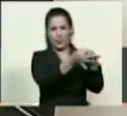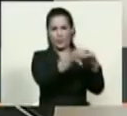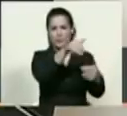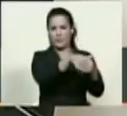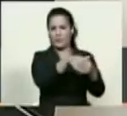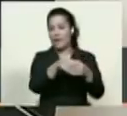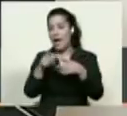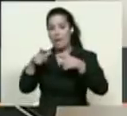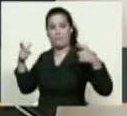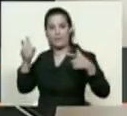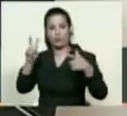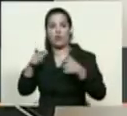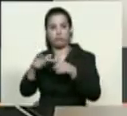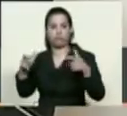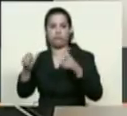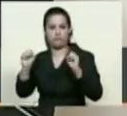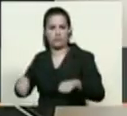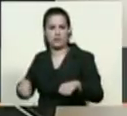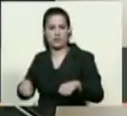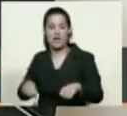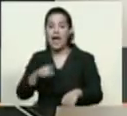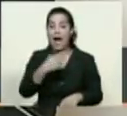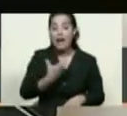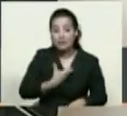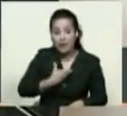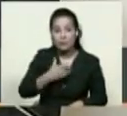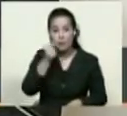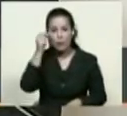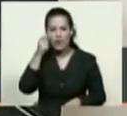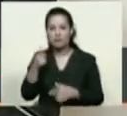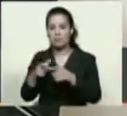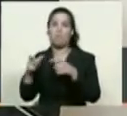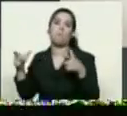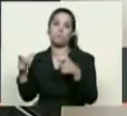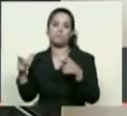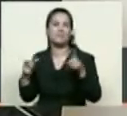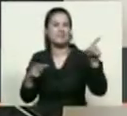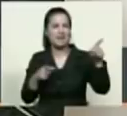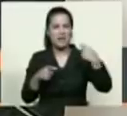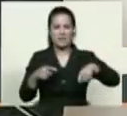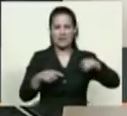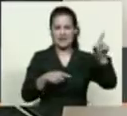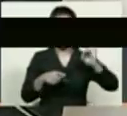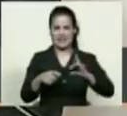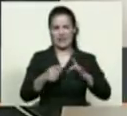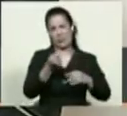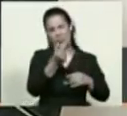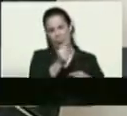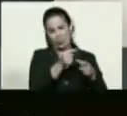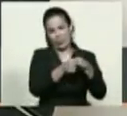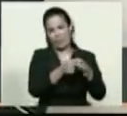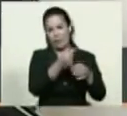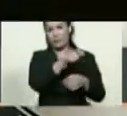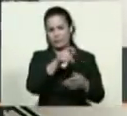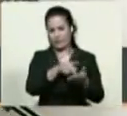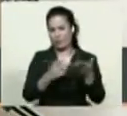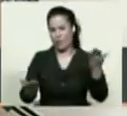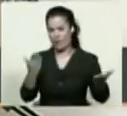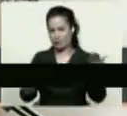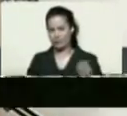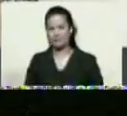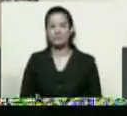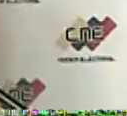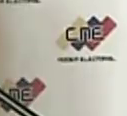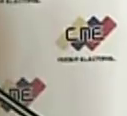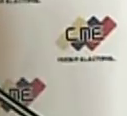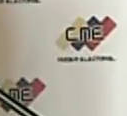haber mucha más gente votando en elecciones de alcaldesas y alcaldes que los que votaron en la elección presidencial de Chile recientemente. Culmina con la